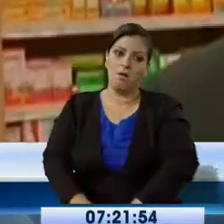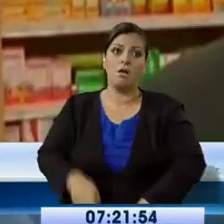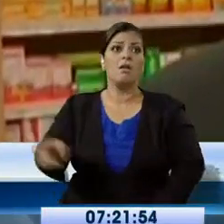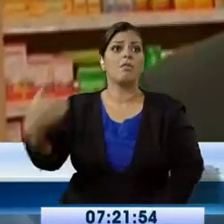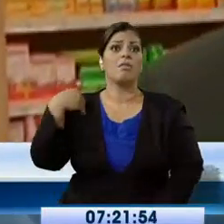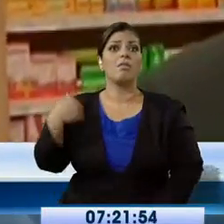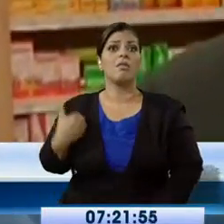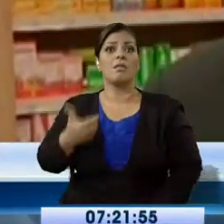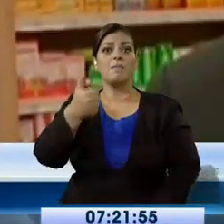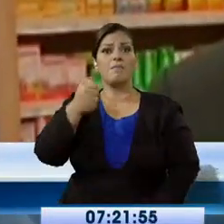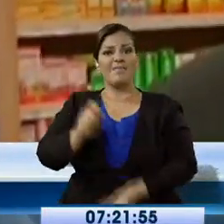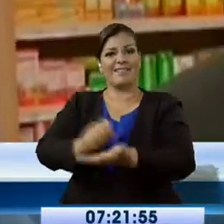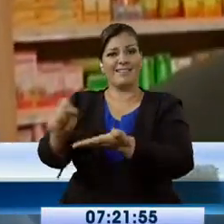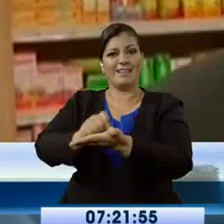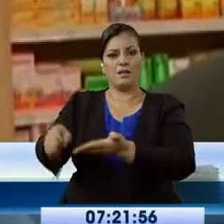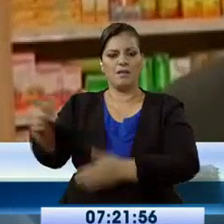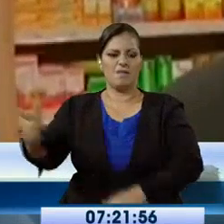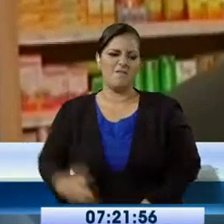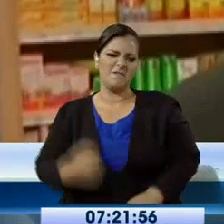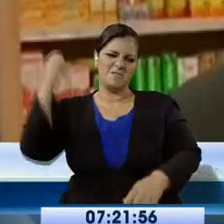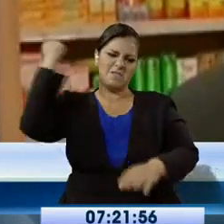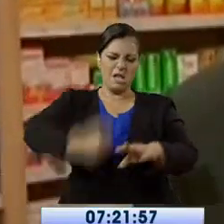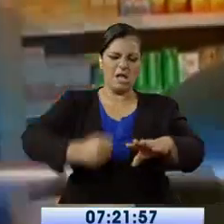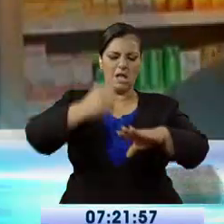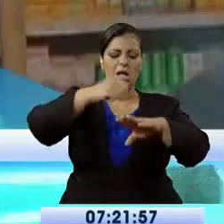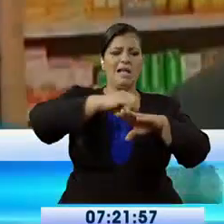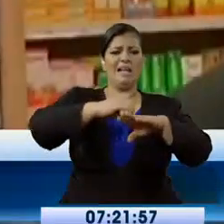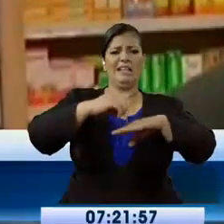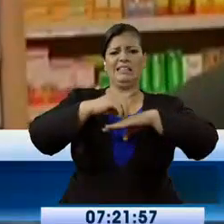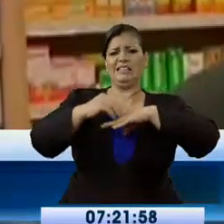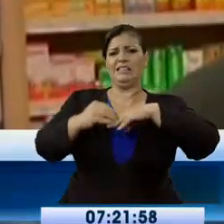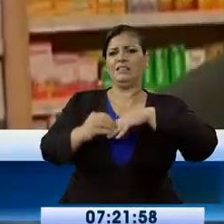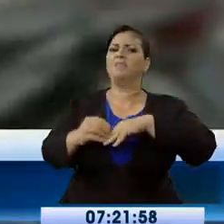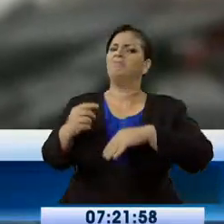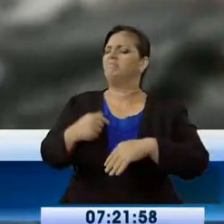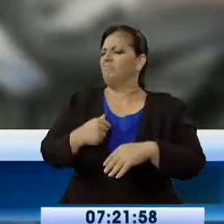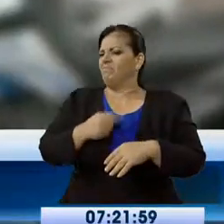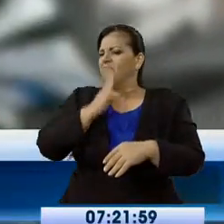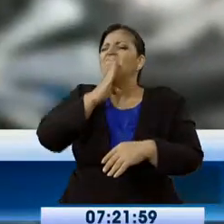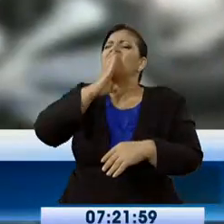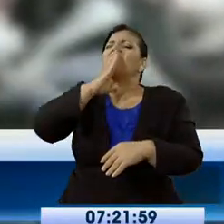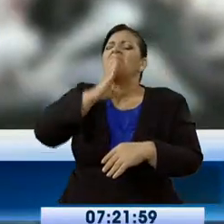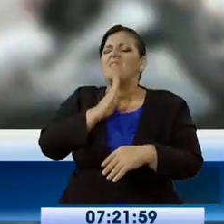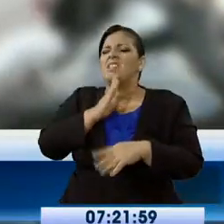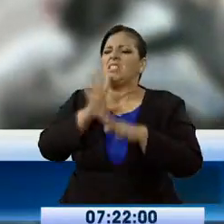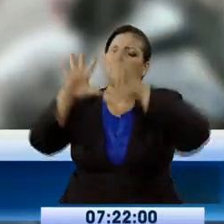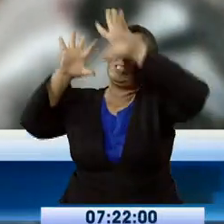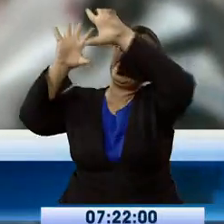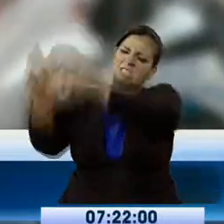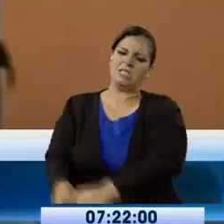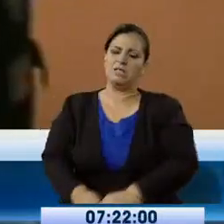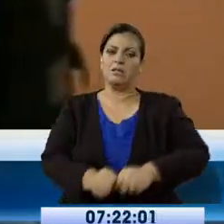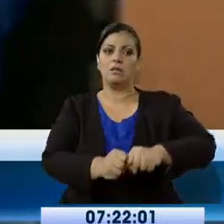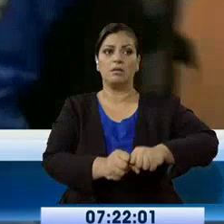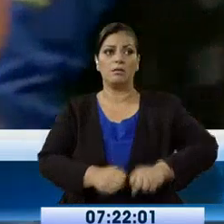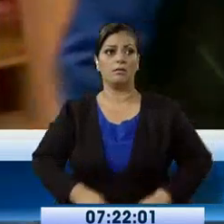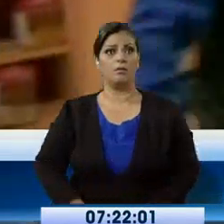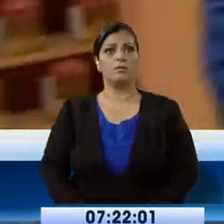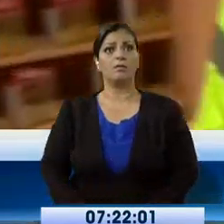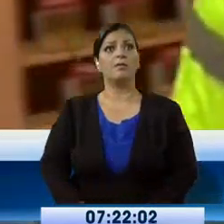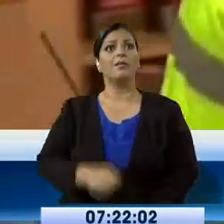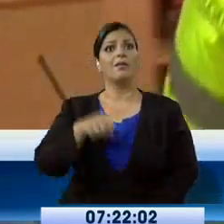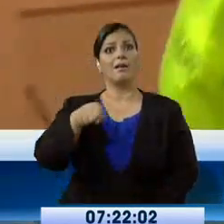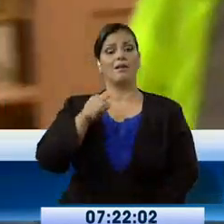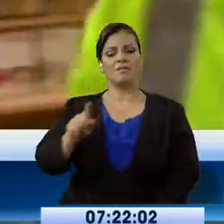de esa manera le atrapamos, le trajimos de forma obligada nuevamente acá a la oficina. El botón de pánico que fue activado también alertó a la Policía